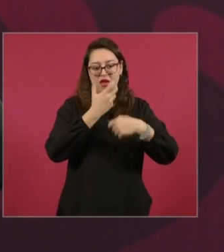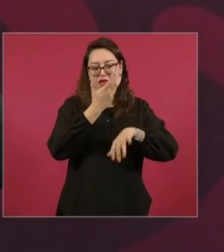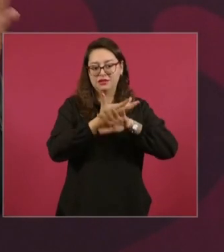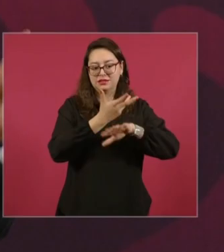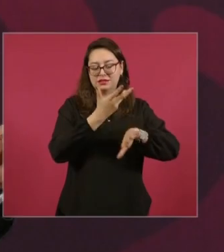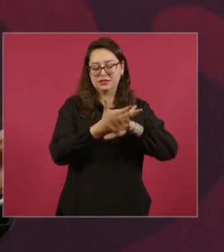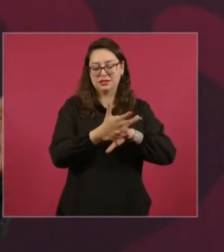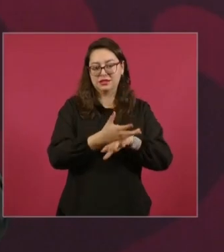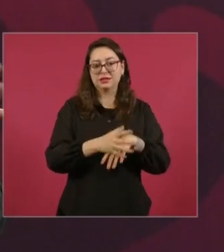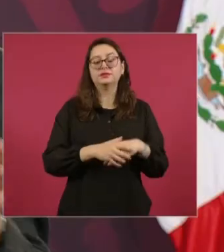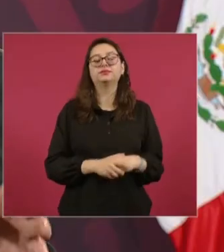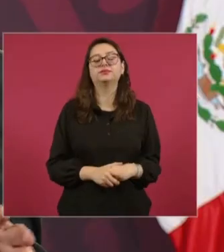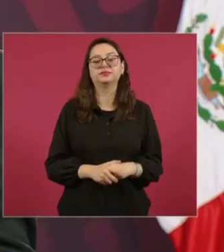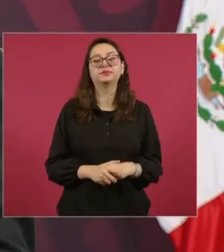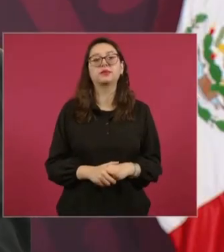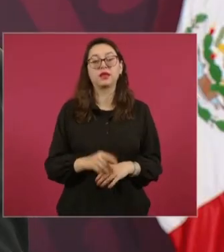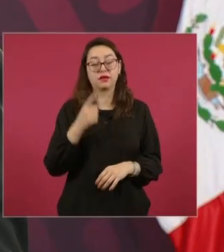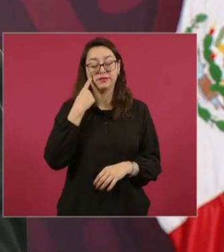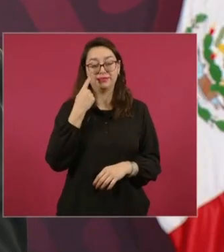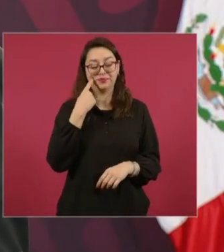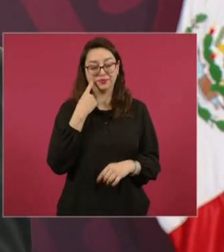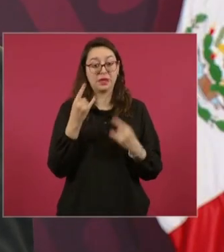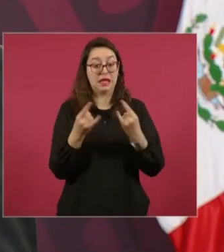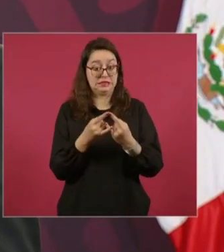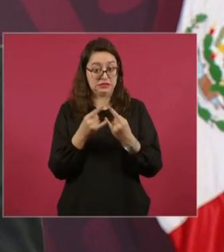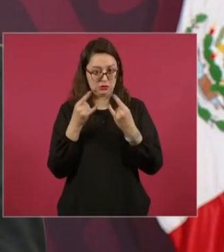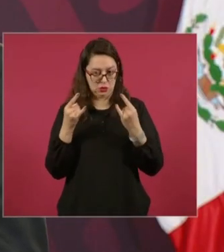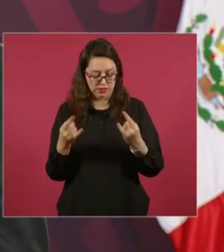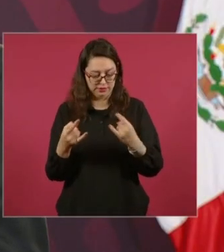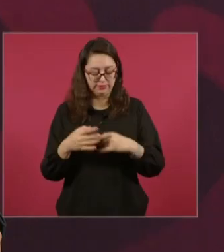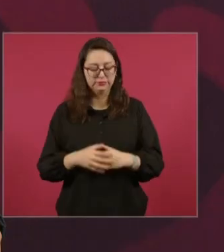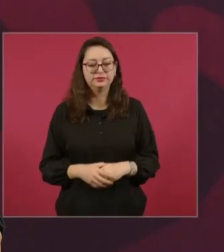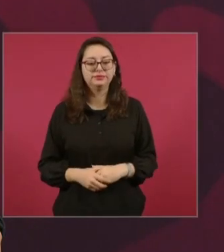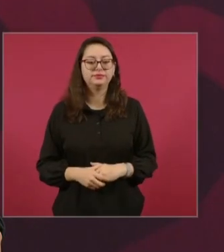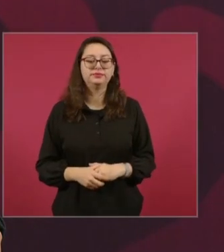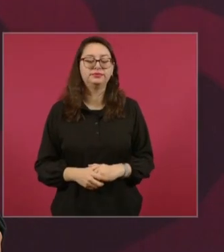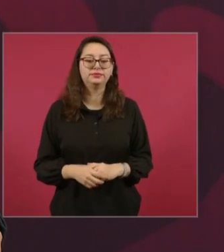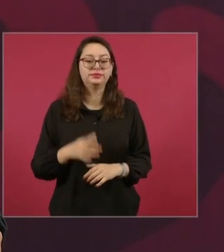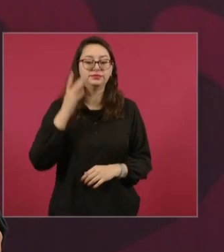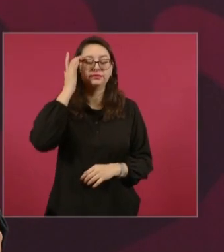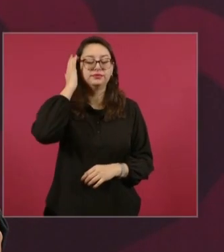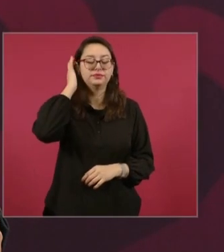Las dos cosas históricas, una es que